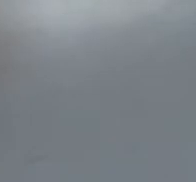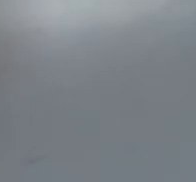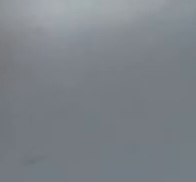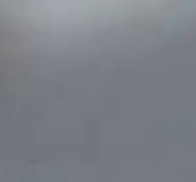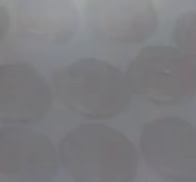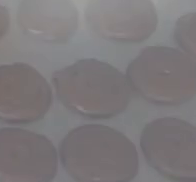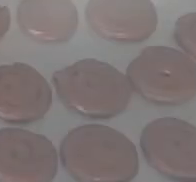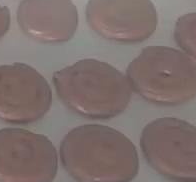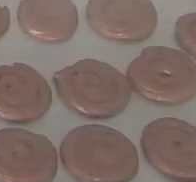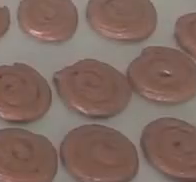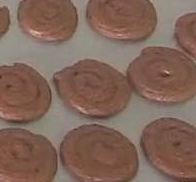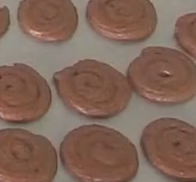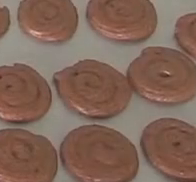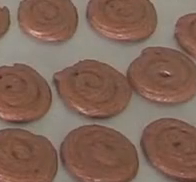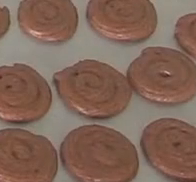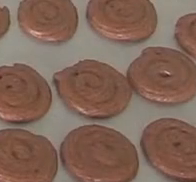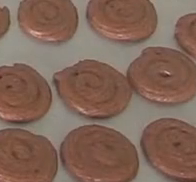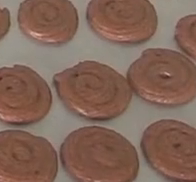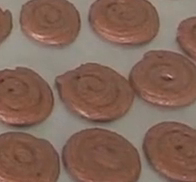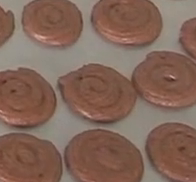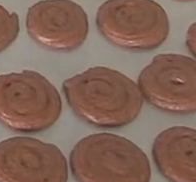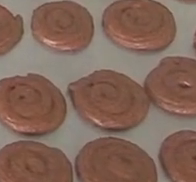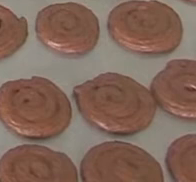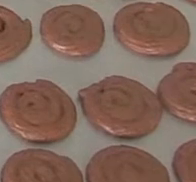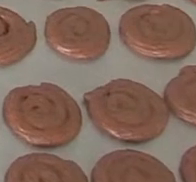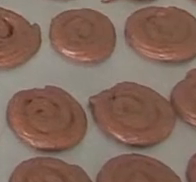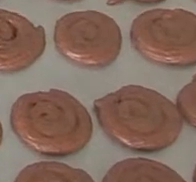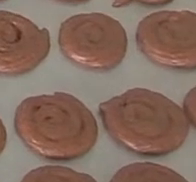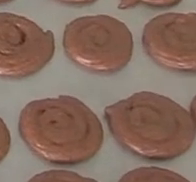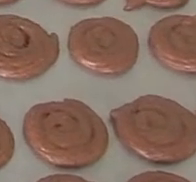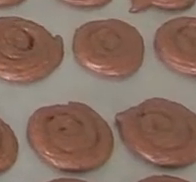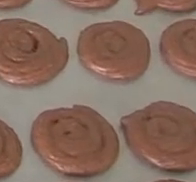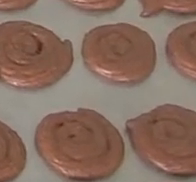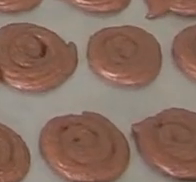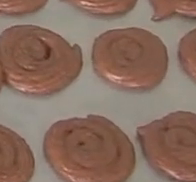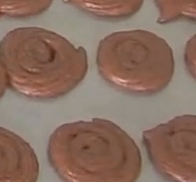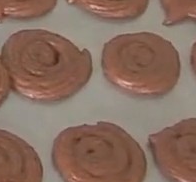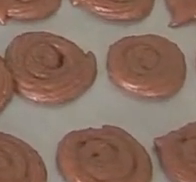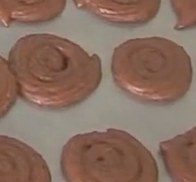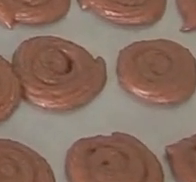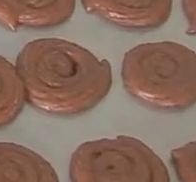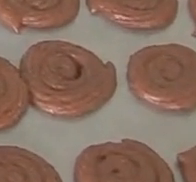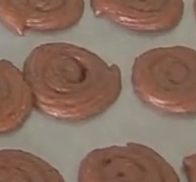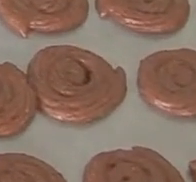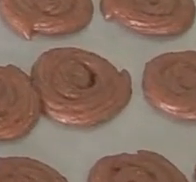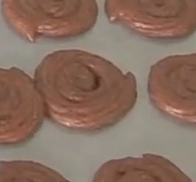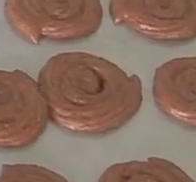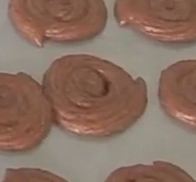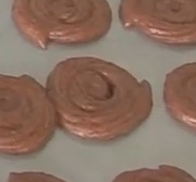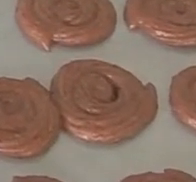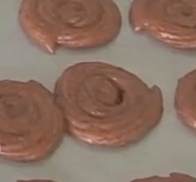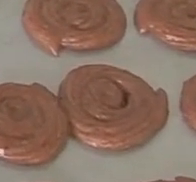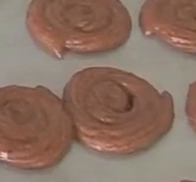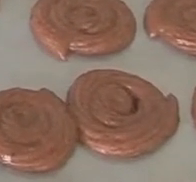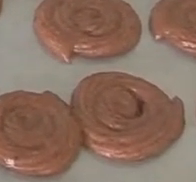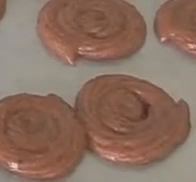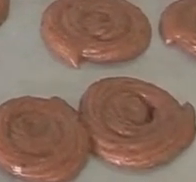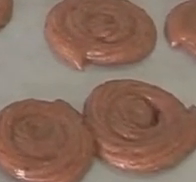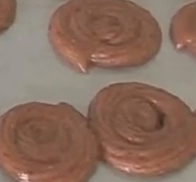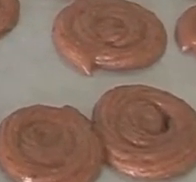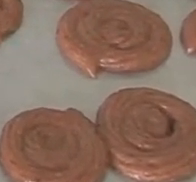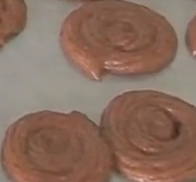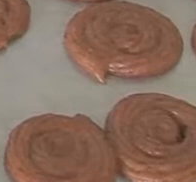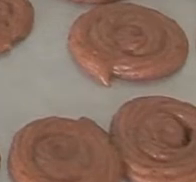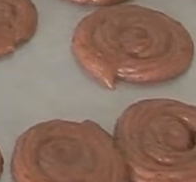los dos productos que desarrollamos fue unas galletas de frijoles y arroz y unos palitos, unas galletas fueron dulces y